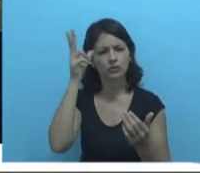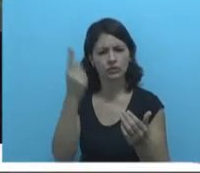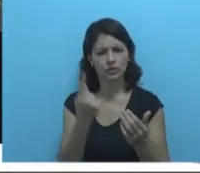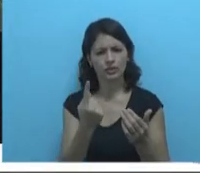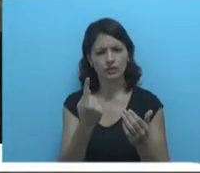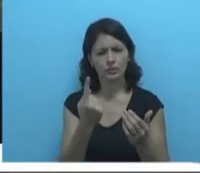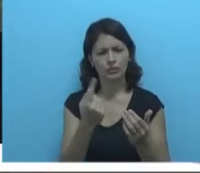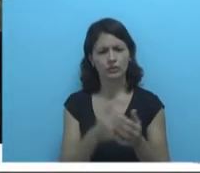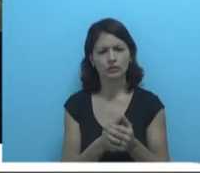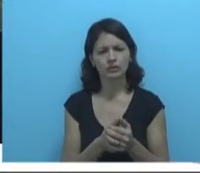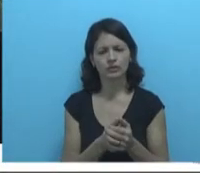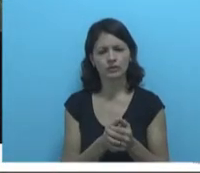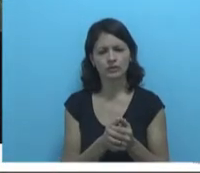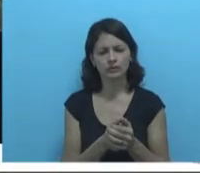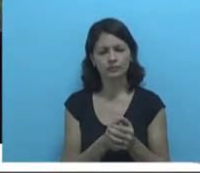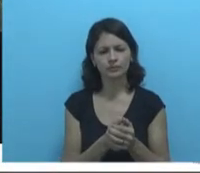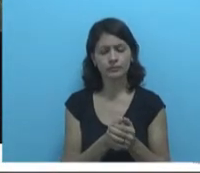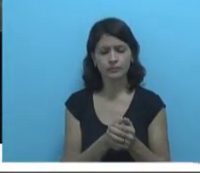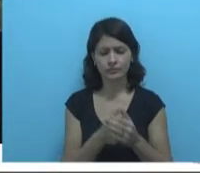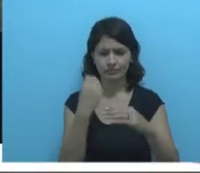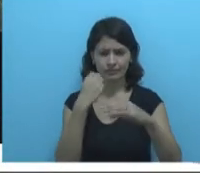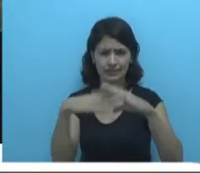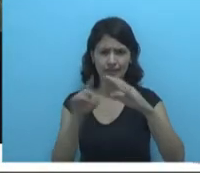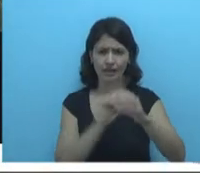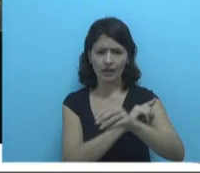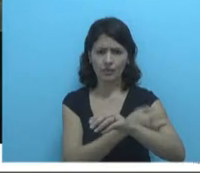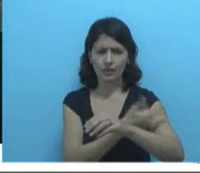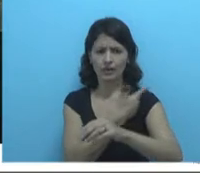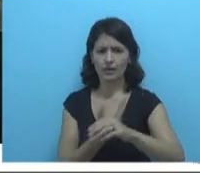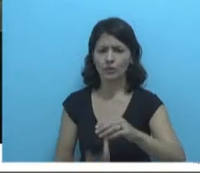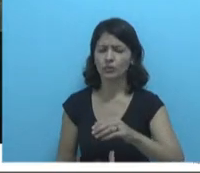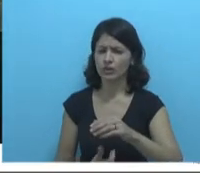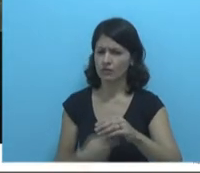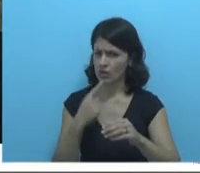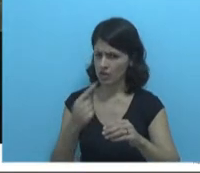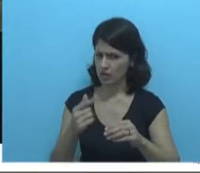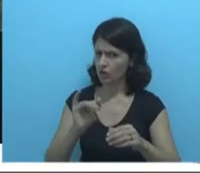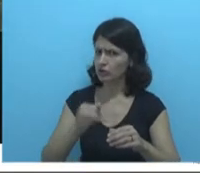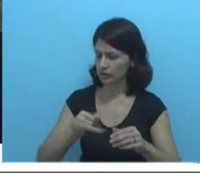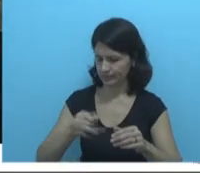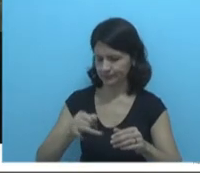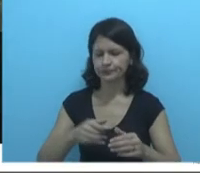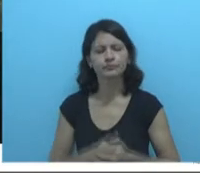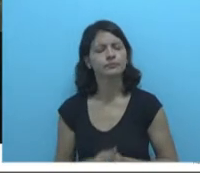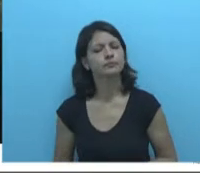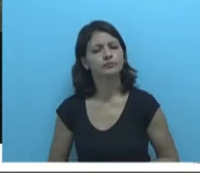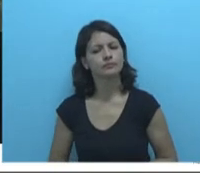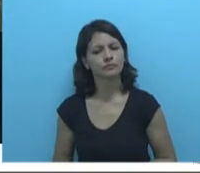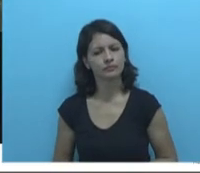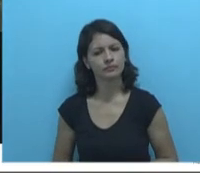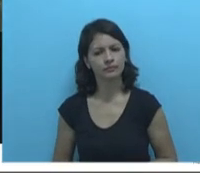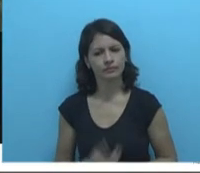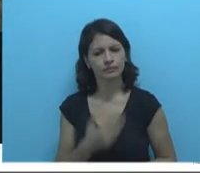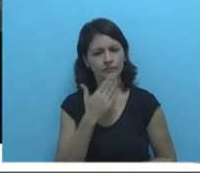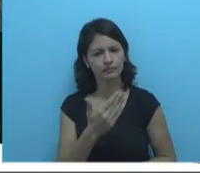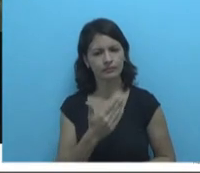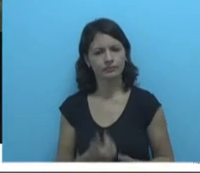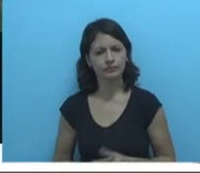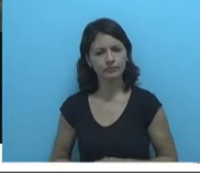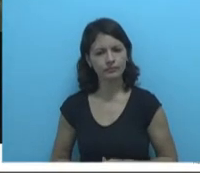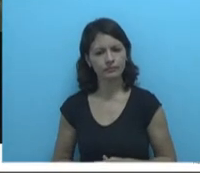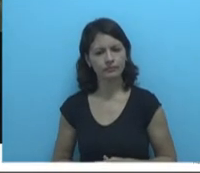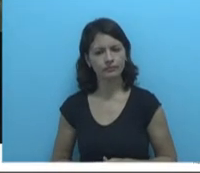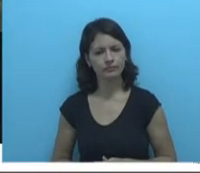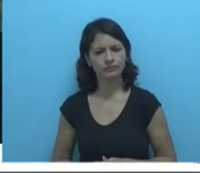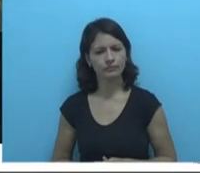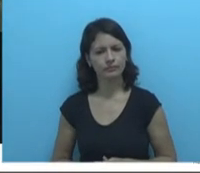41.581, que es el mensaje del Poder Ejecutivo, ¿fue nombrado? Sí. Sí. Gracias.